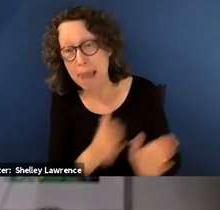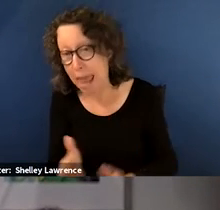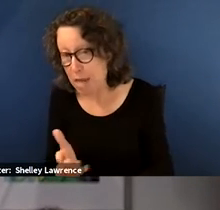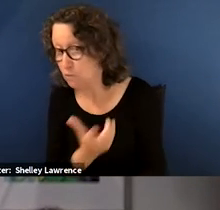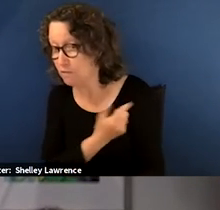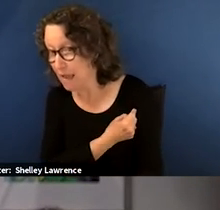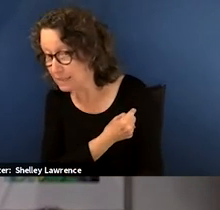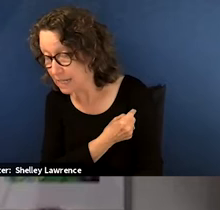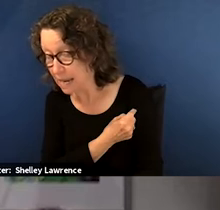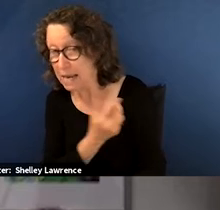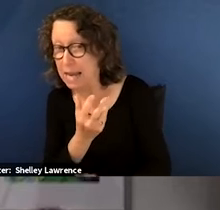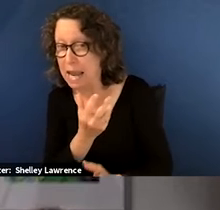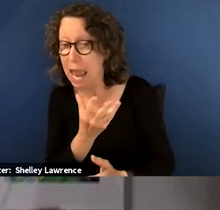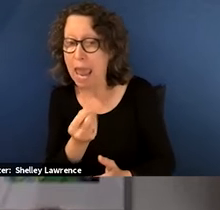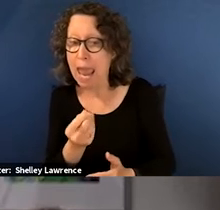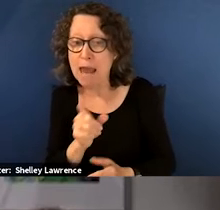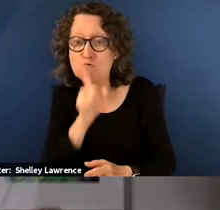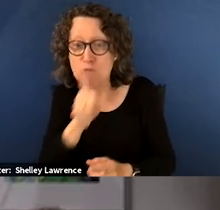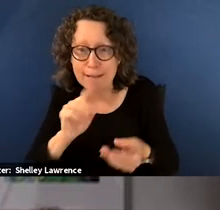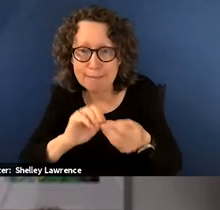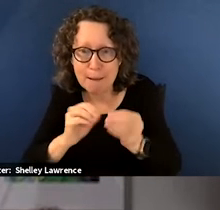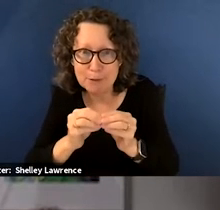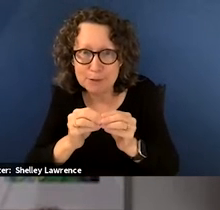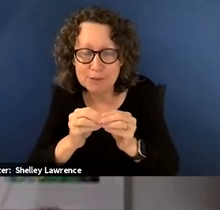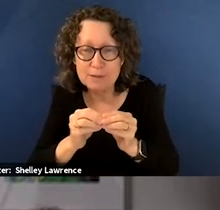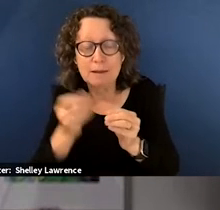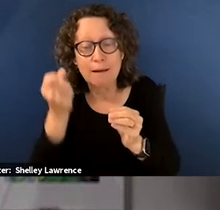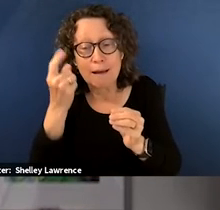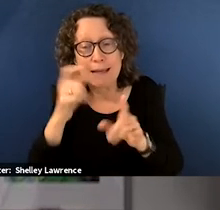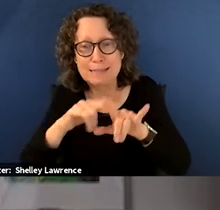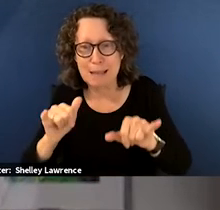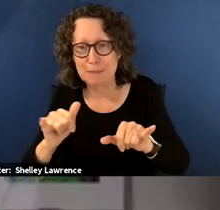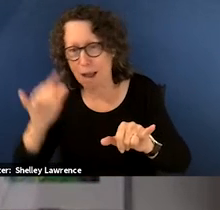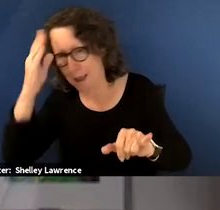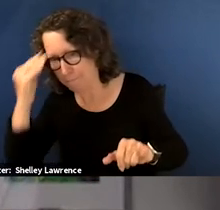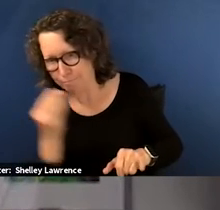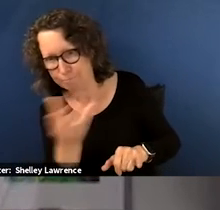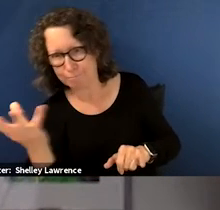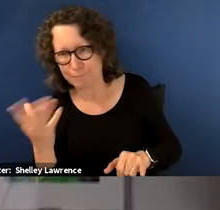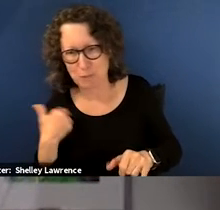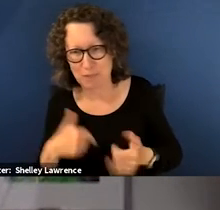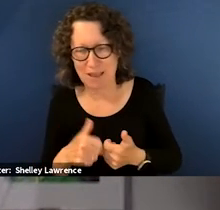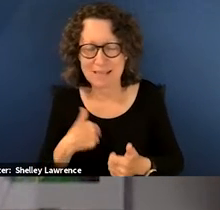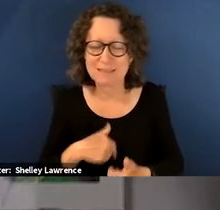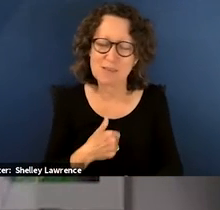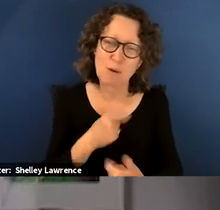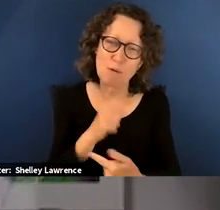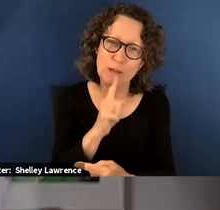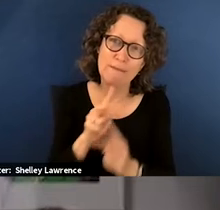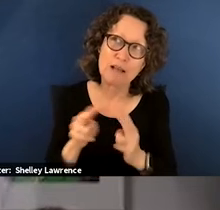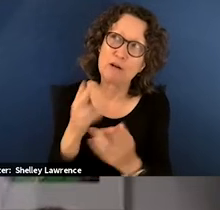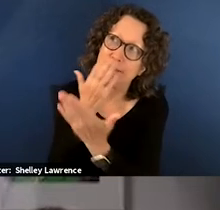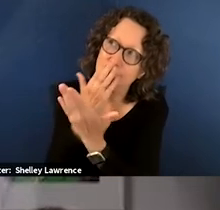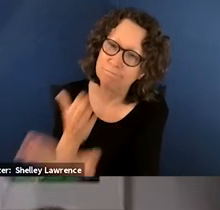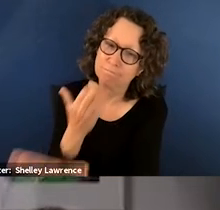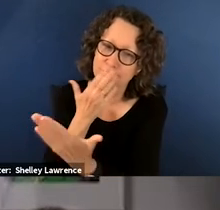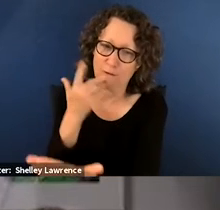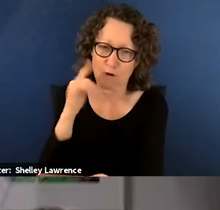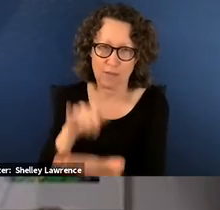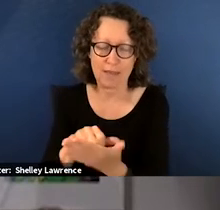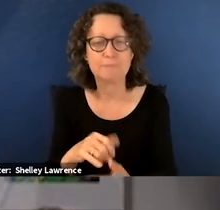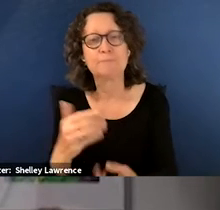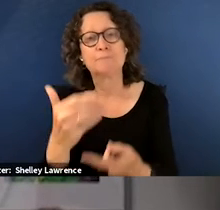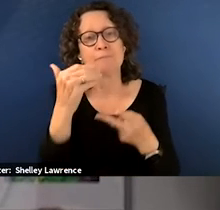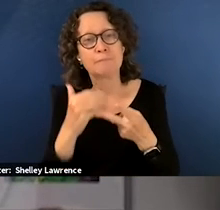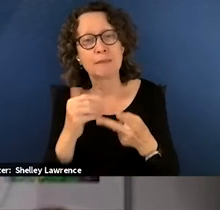cuántos planean vacunarse y cuáles son los números reales y que se han reportado. Y realmente estoy muy agradecida